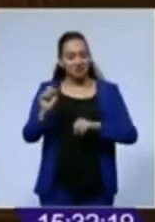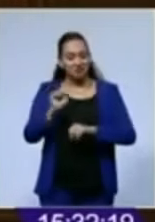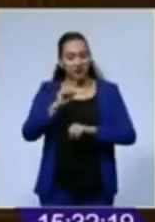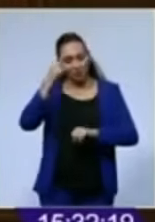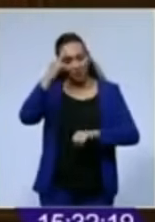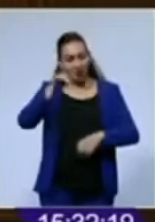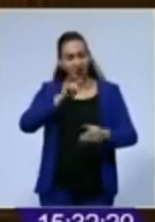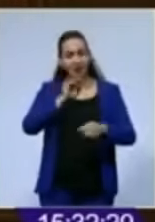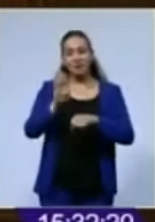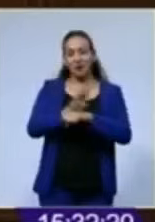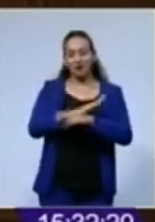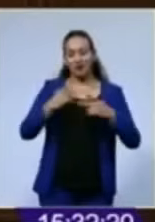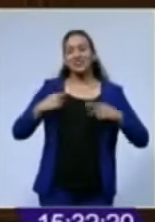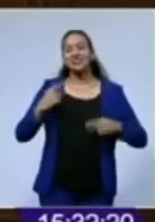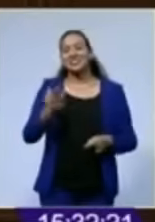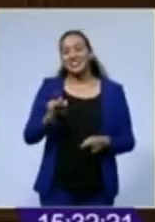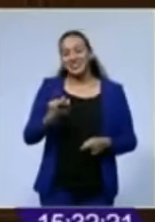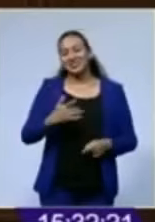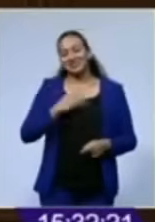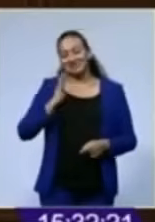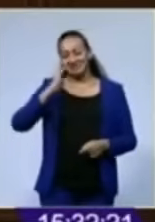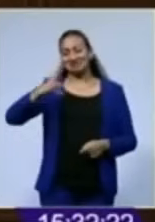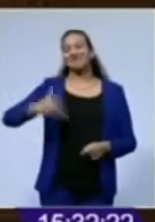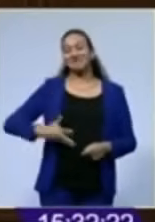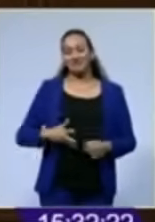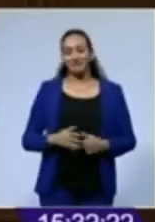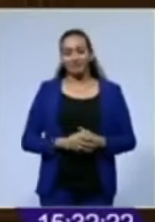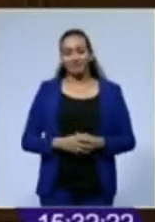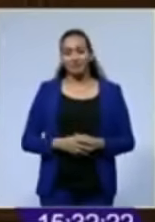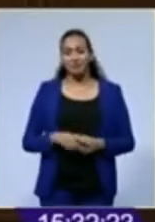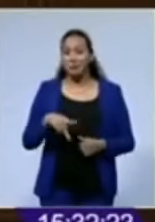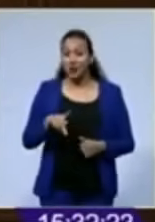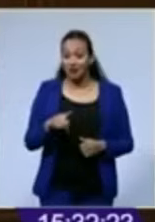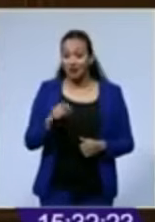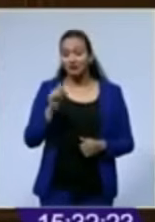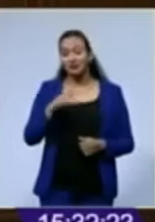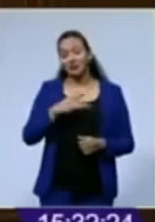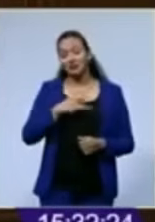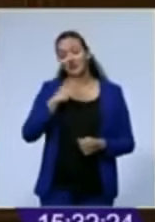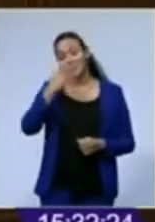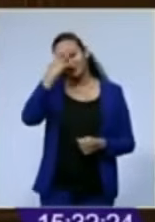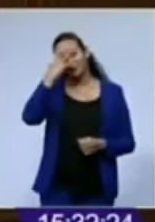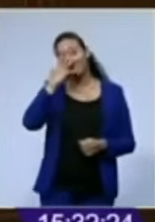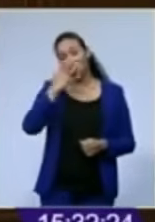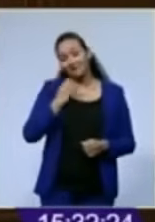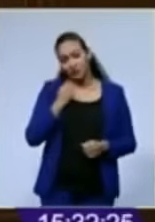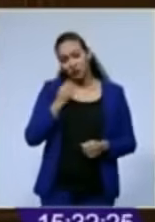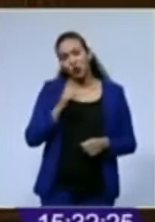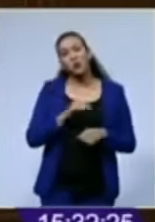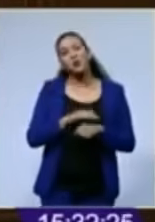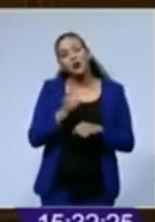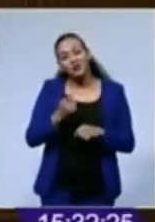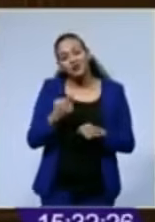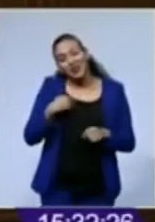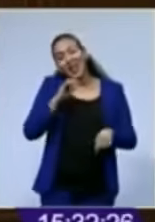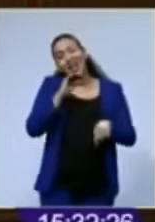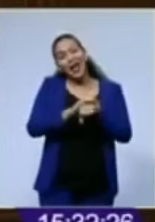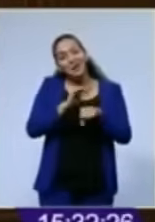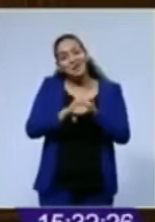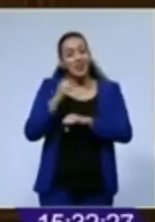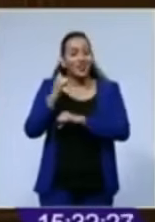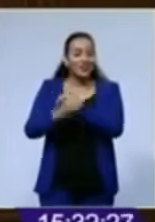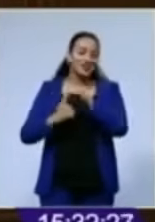muy satisfecho triste sin duda triste por abandonar a mis amigos triste porque no voy a